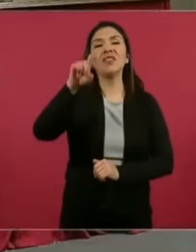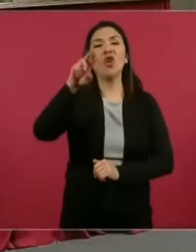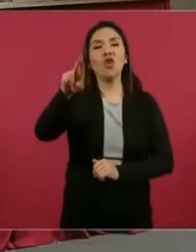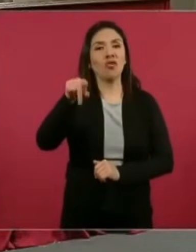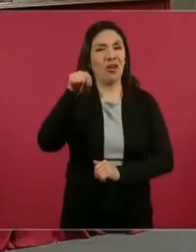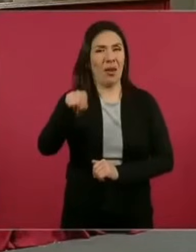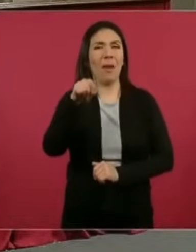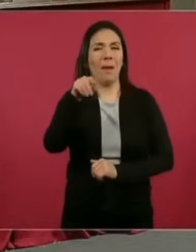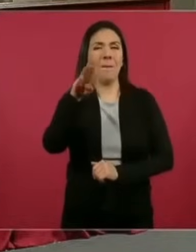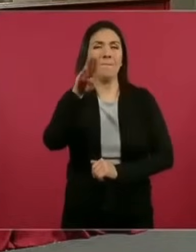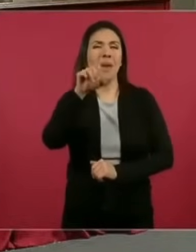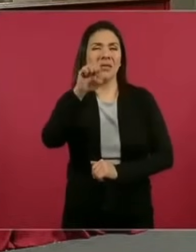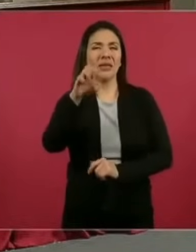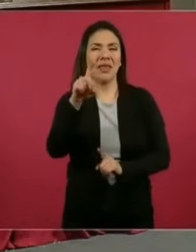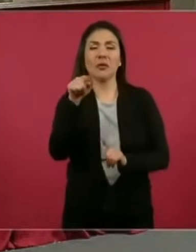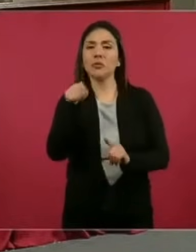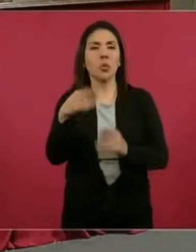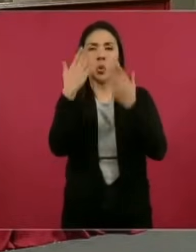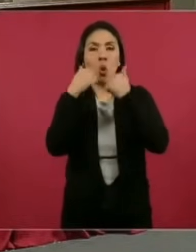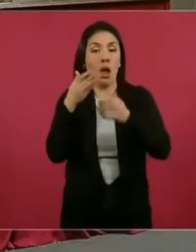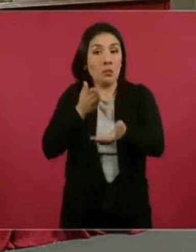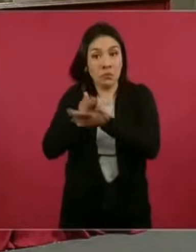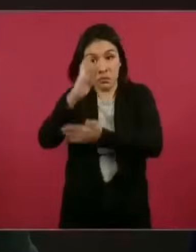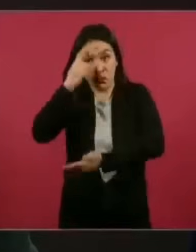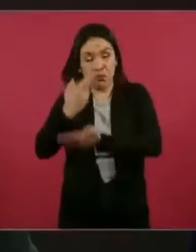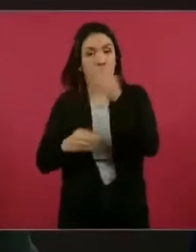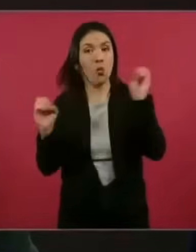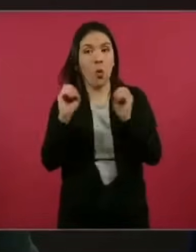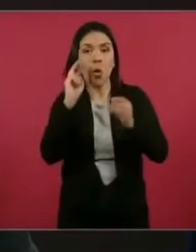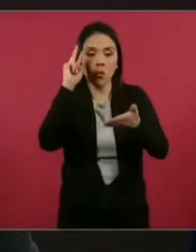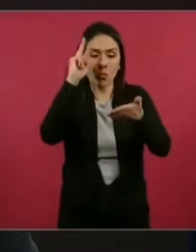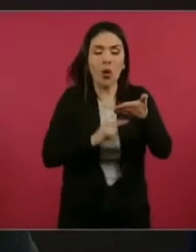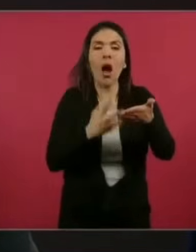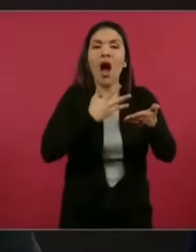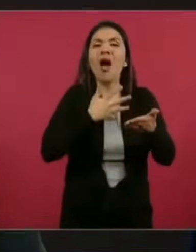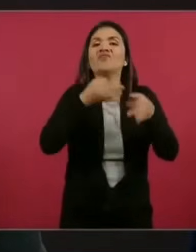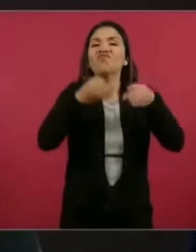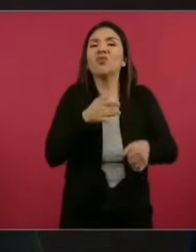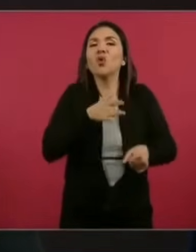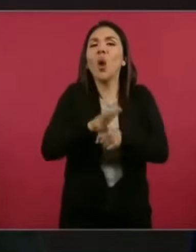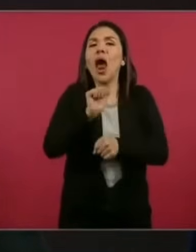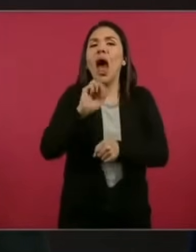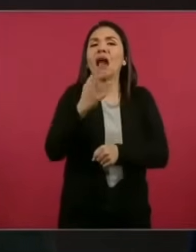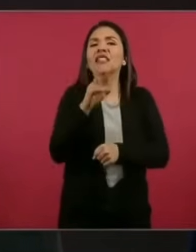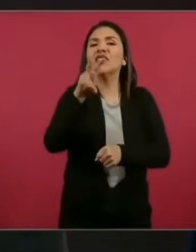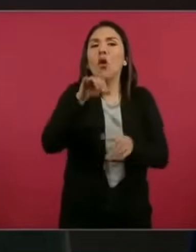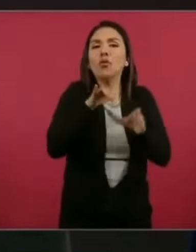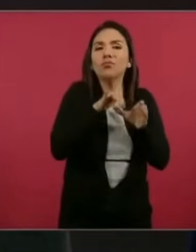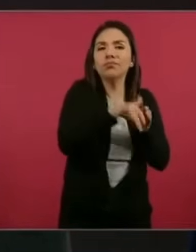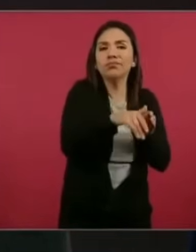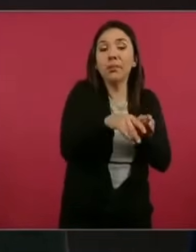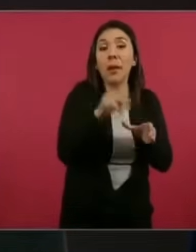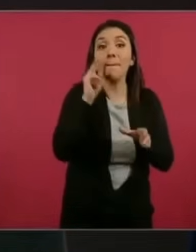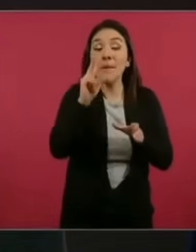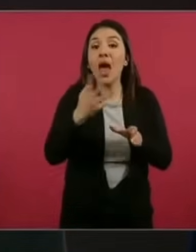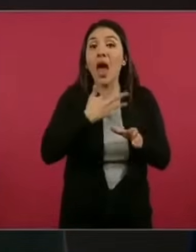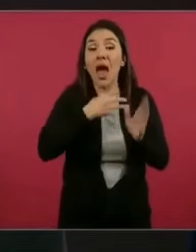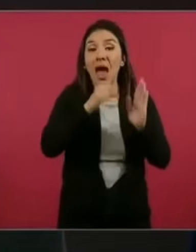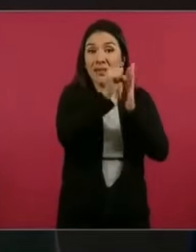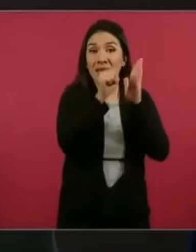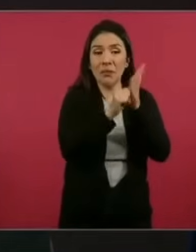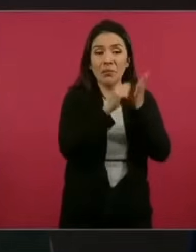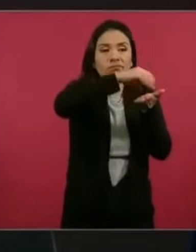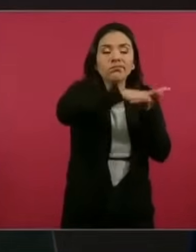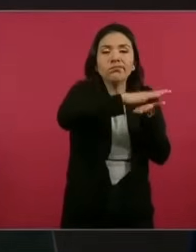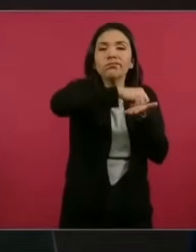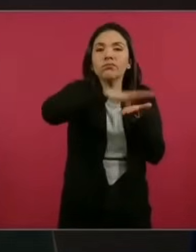que se encuentran los registros precisos de los archivos que fueron sustraídos. Es decir, el sistema va registrando los archivos